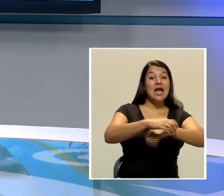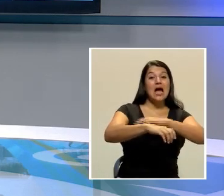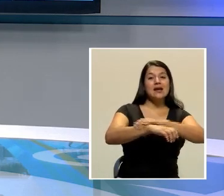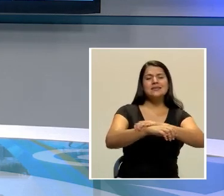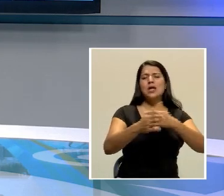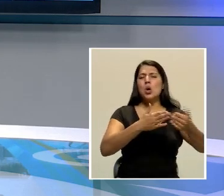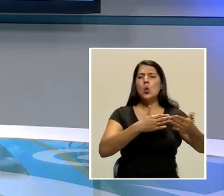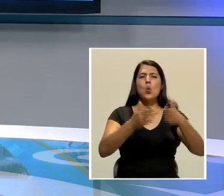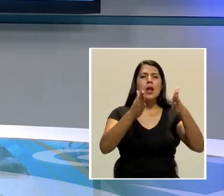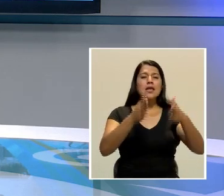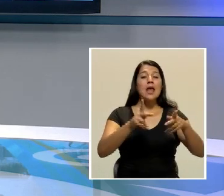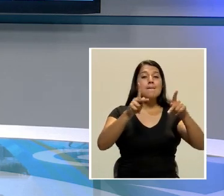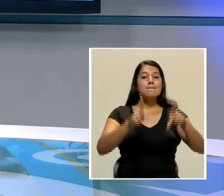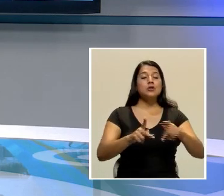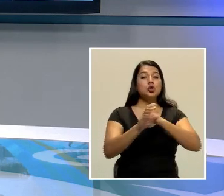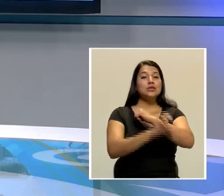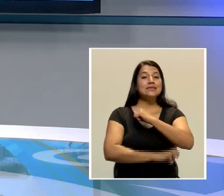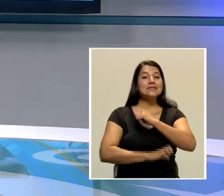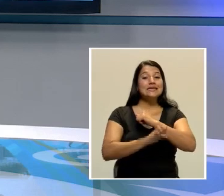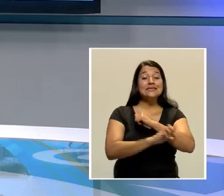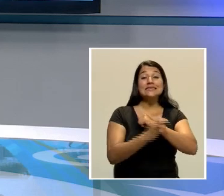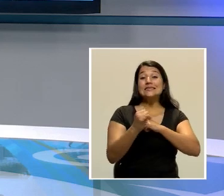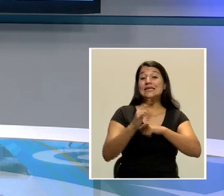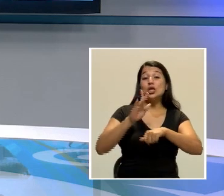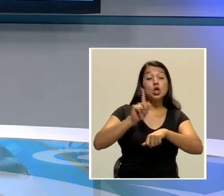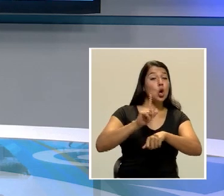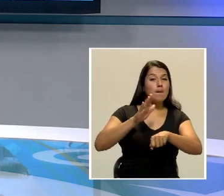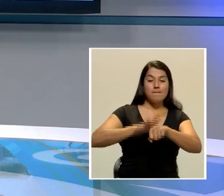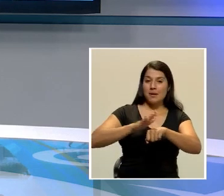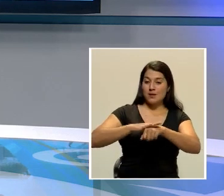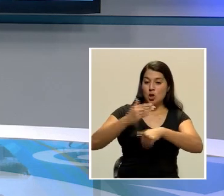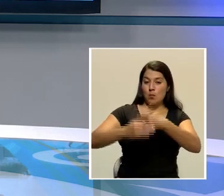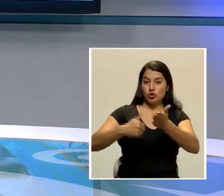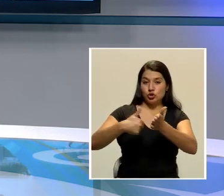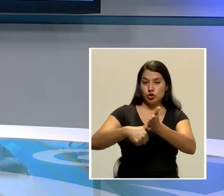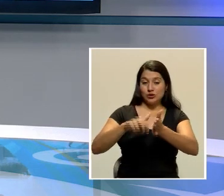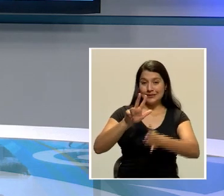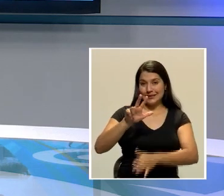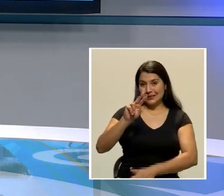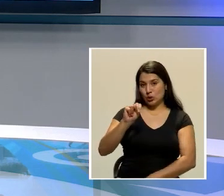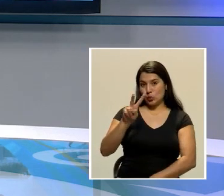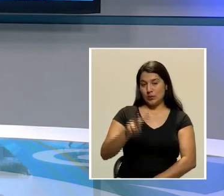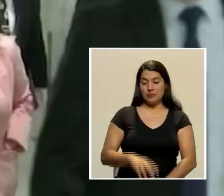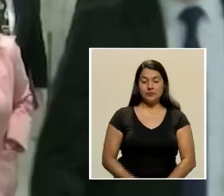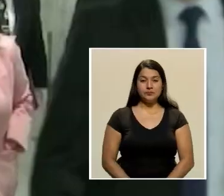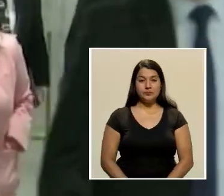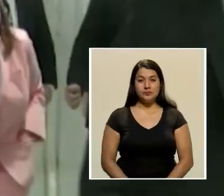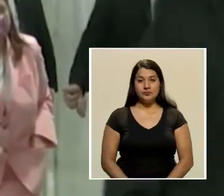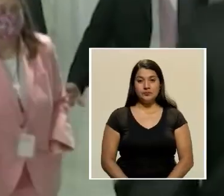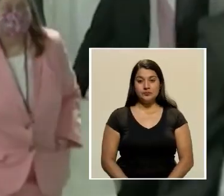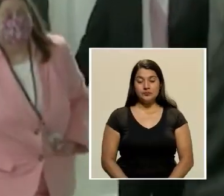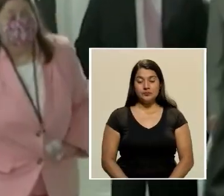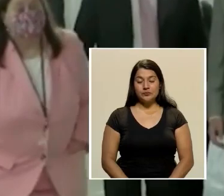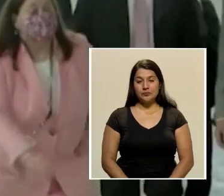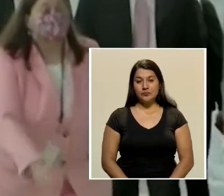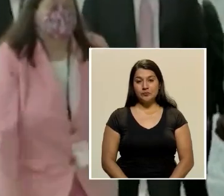de la diplomacia estadounidense, Mike Pompeo, anunció que su país otorgará una recompensa de